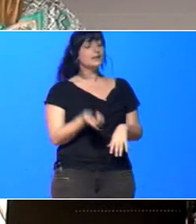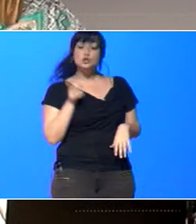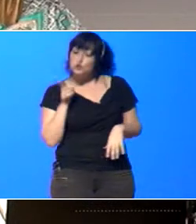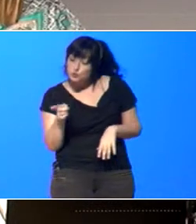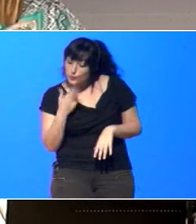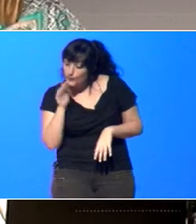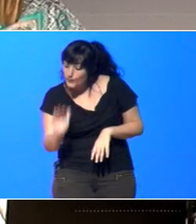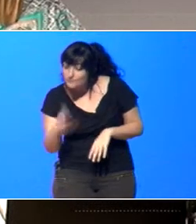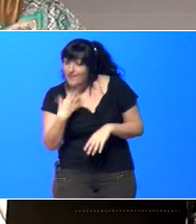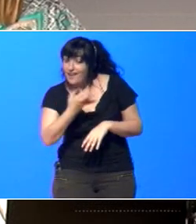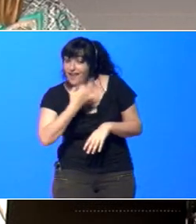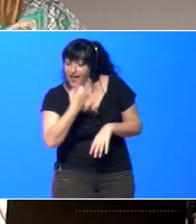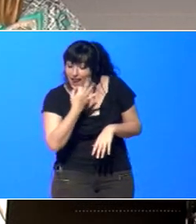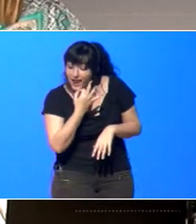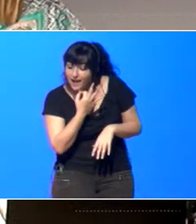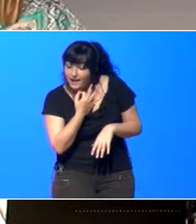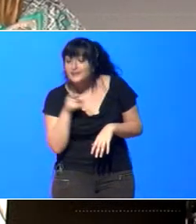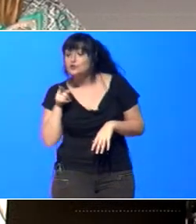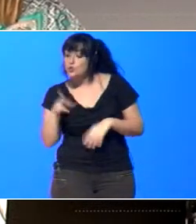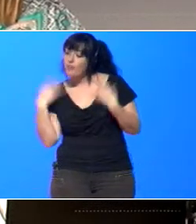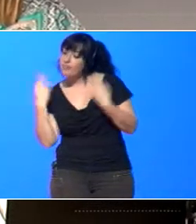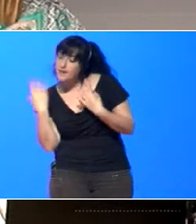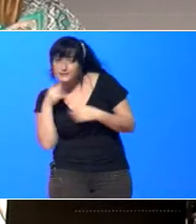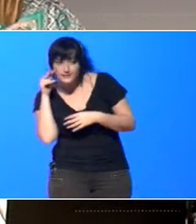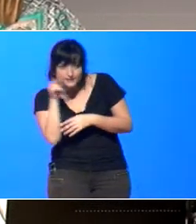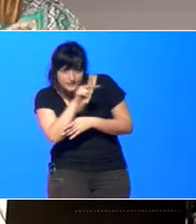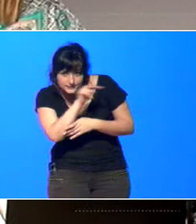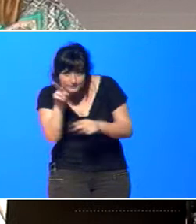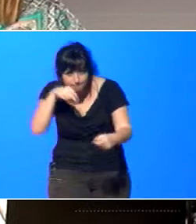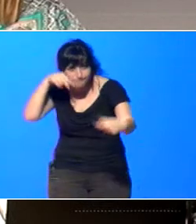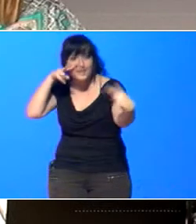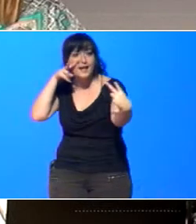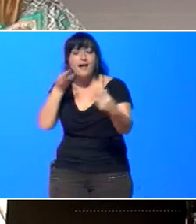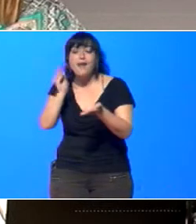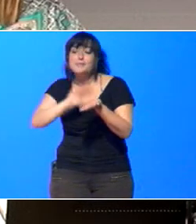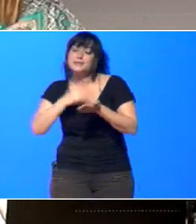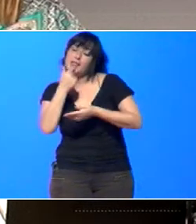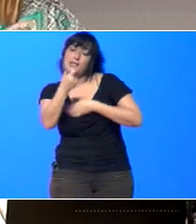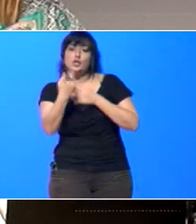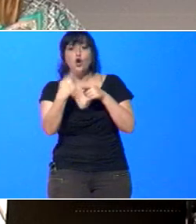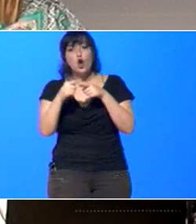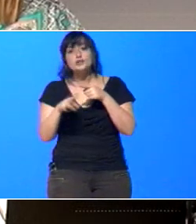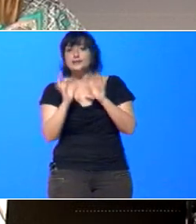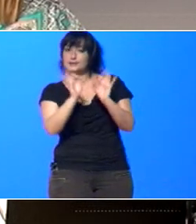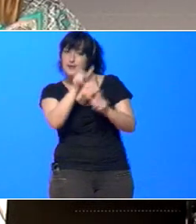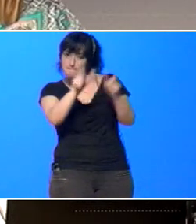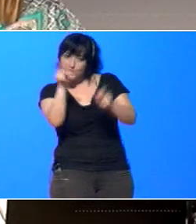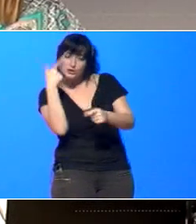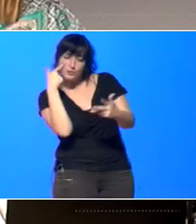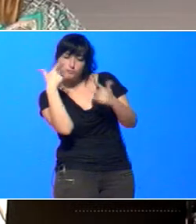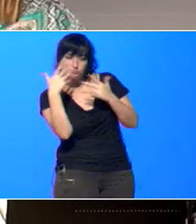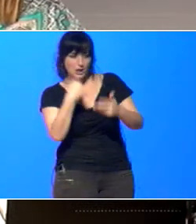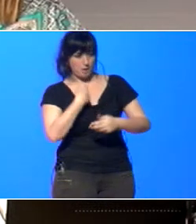y además pues ser un poco ordenado, y además decir cosas que a la gente le recuerden, y además. Y me decían 17 cosas.